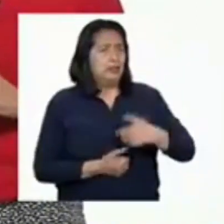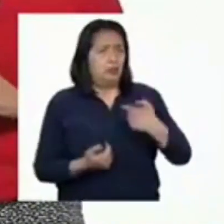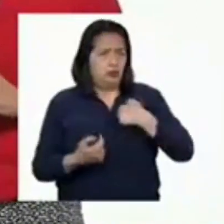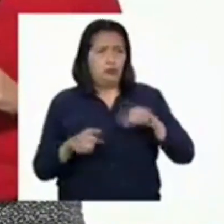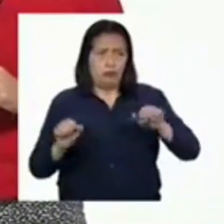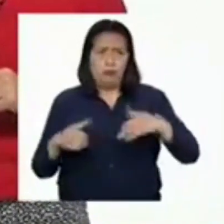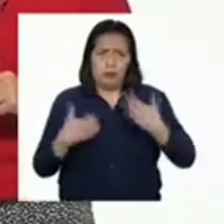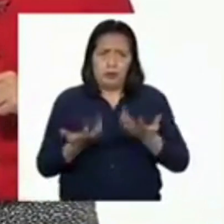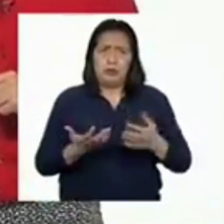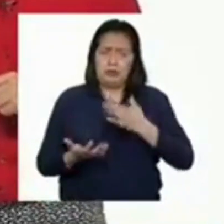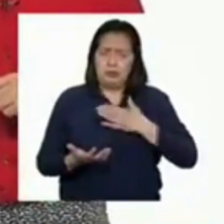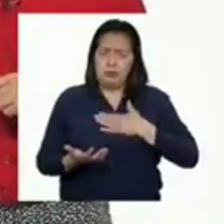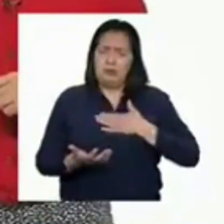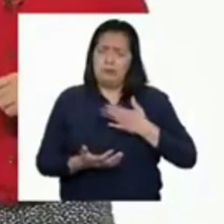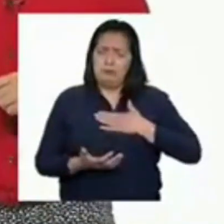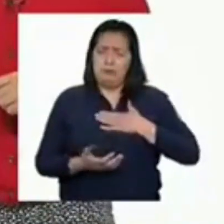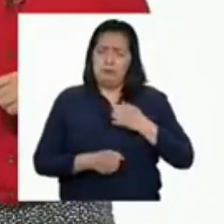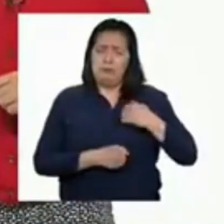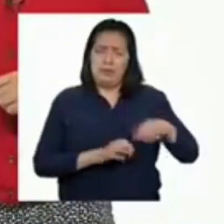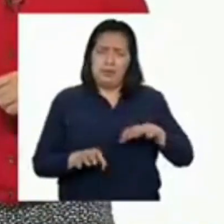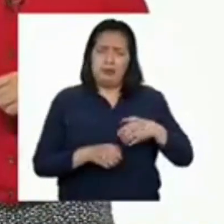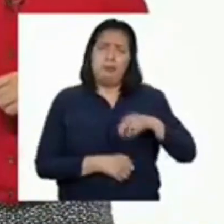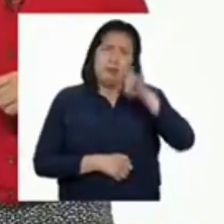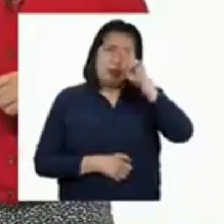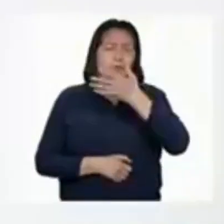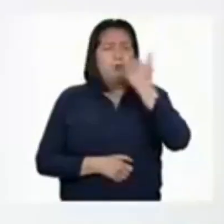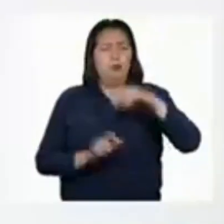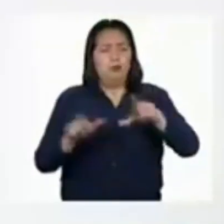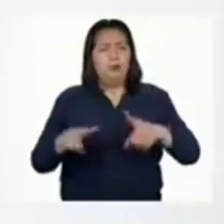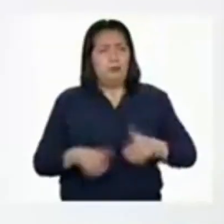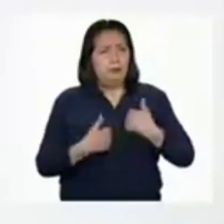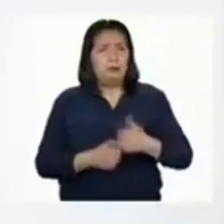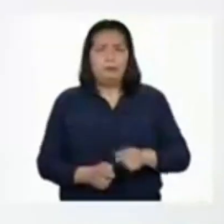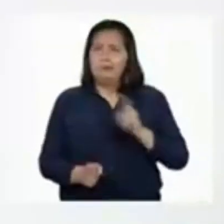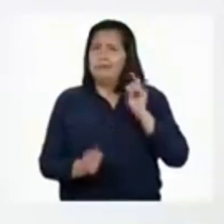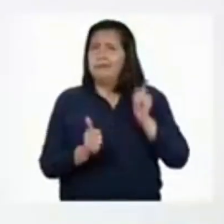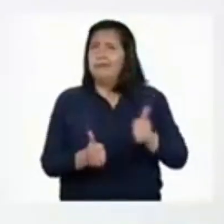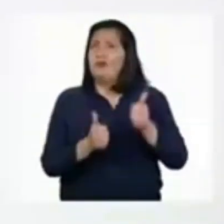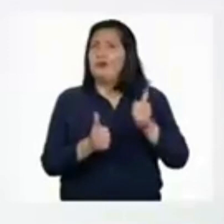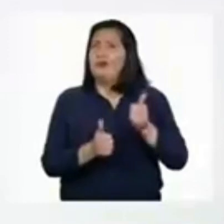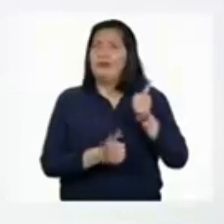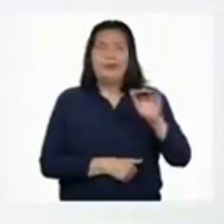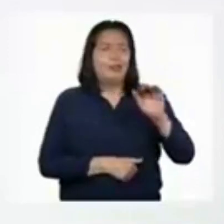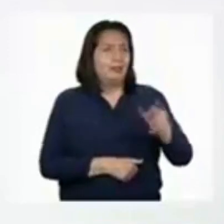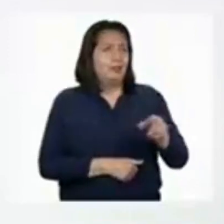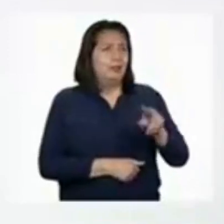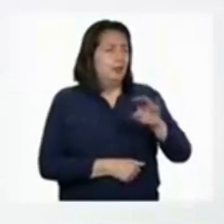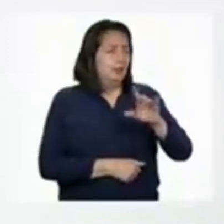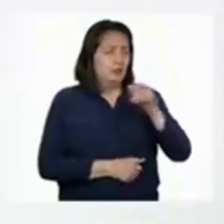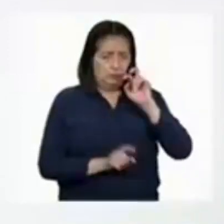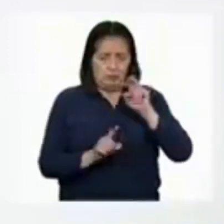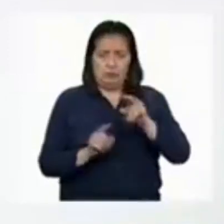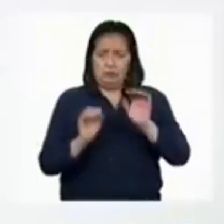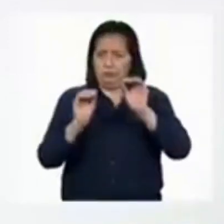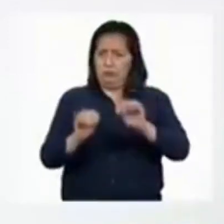podré hacer con mis acciones que el Perú sea un mejor lugar para vivir. ¡Excelente, Nicole! Observemos que además